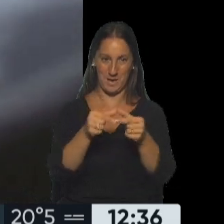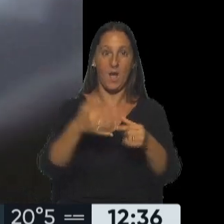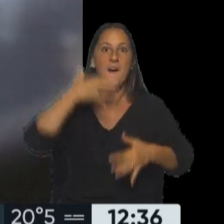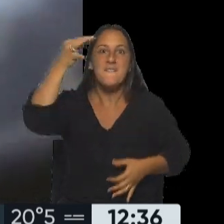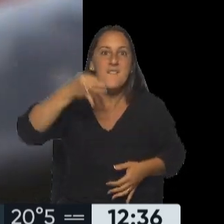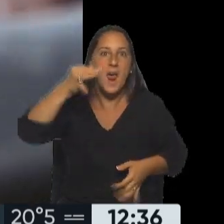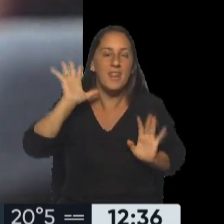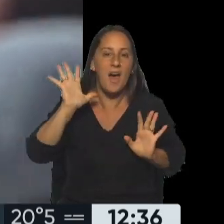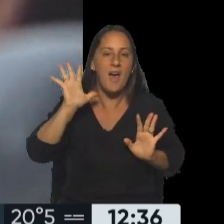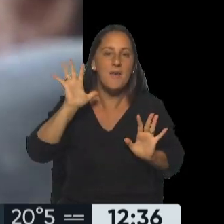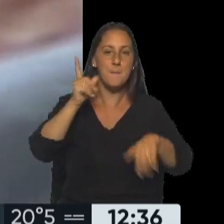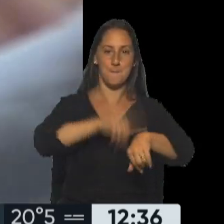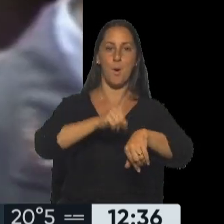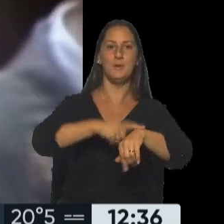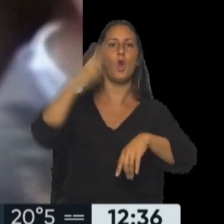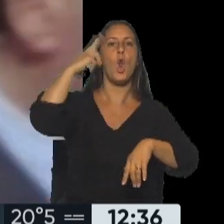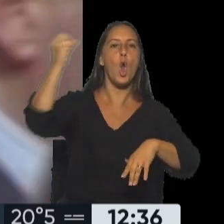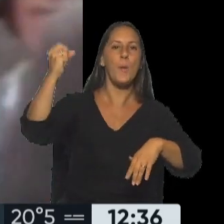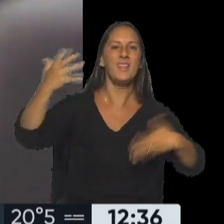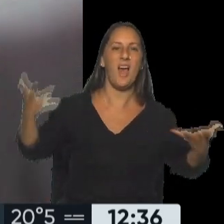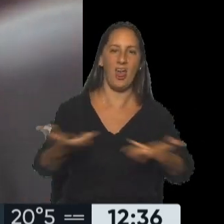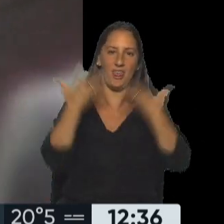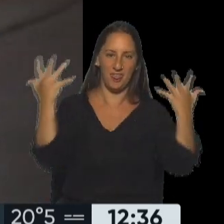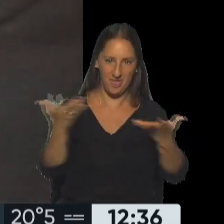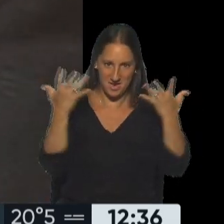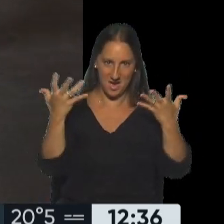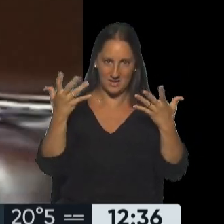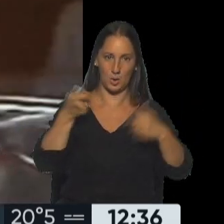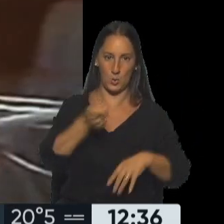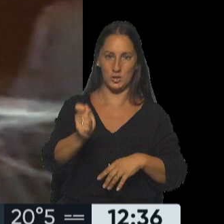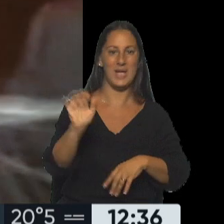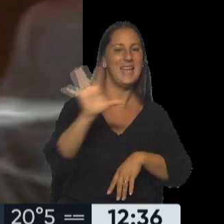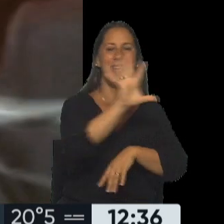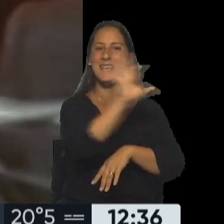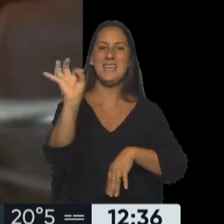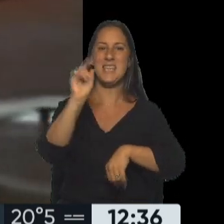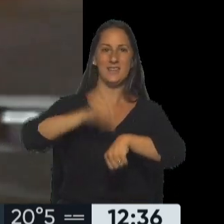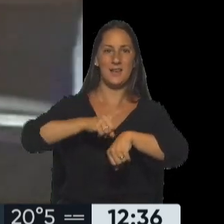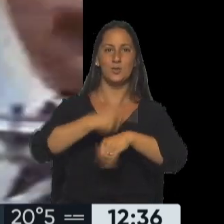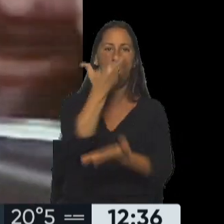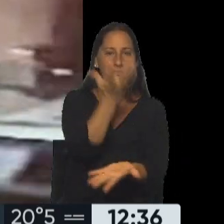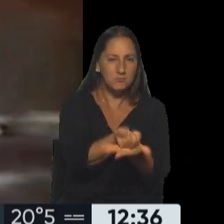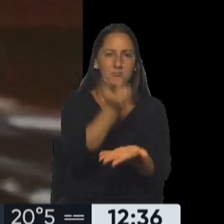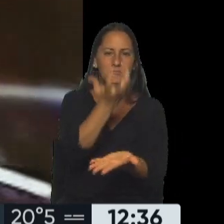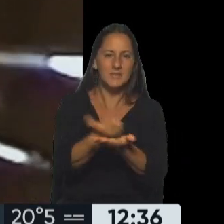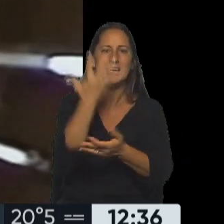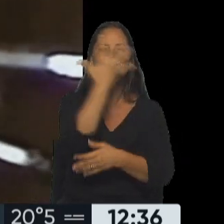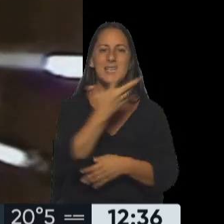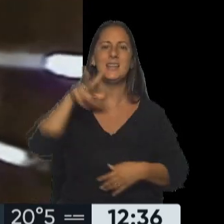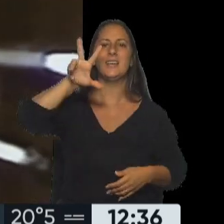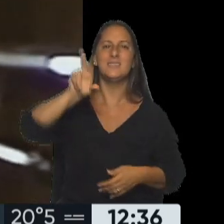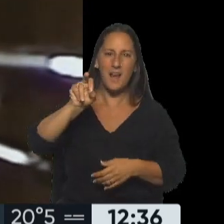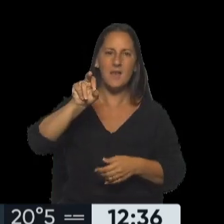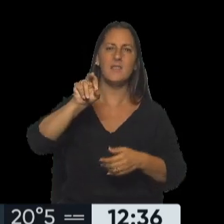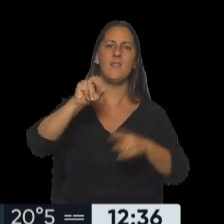verdad de lo que fueron esas 90 jornadas. Son más de 500 horas de grabación, 530 horas de